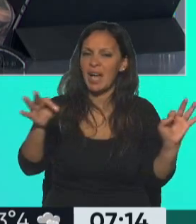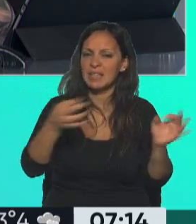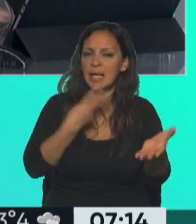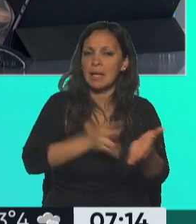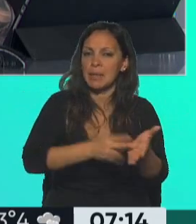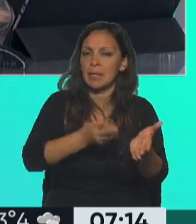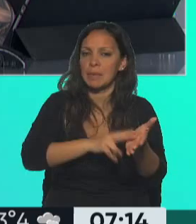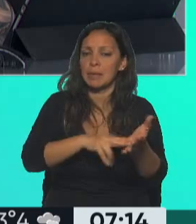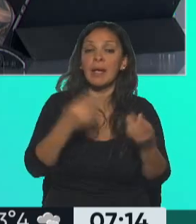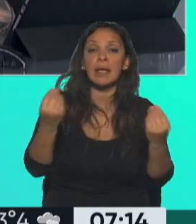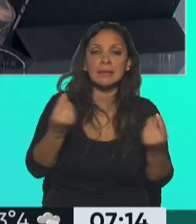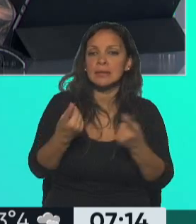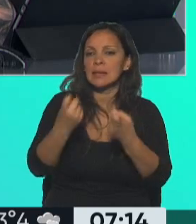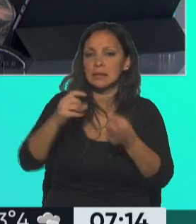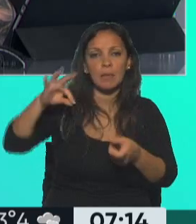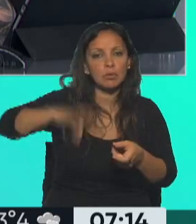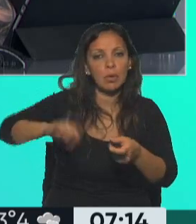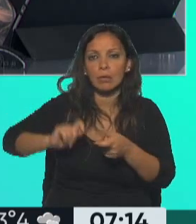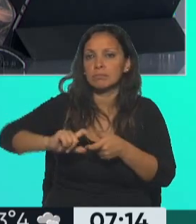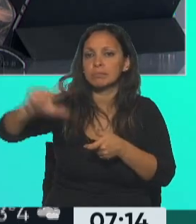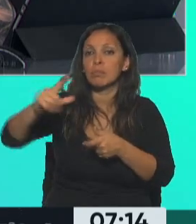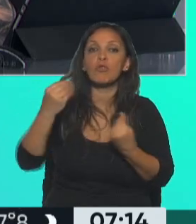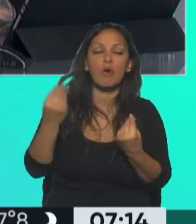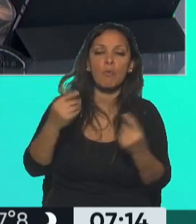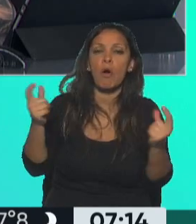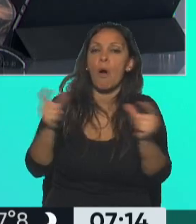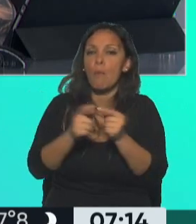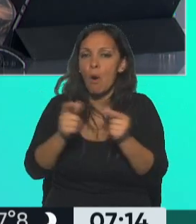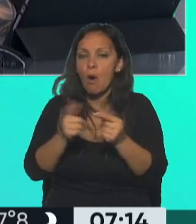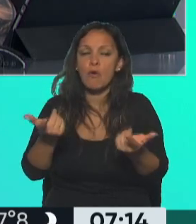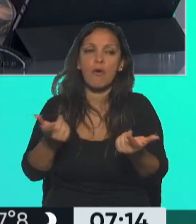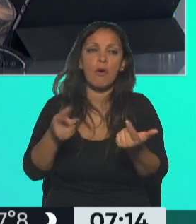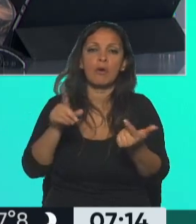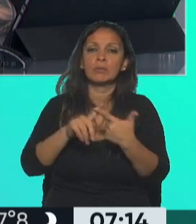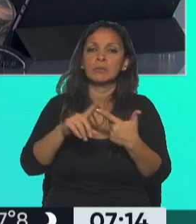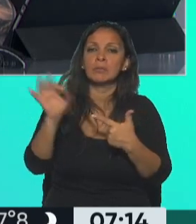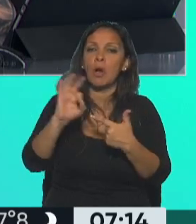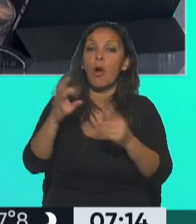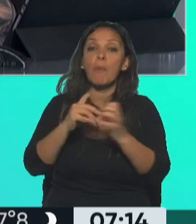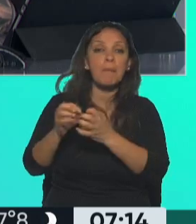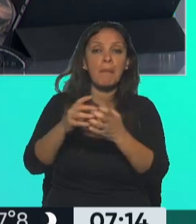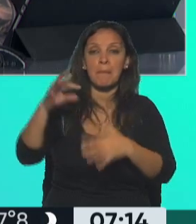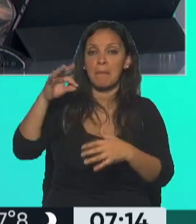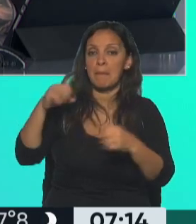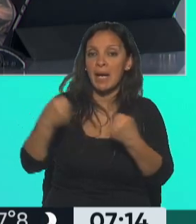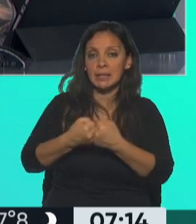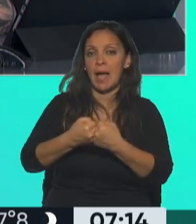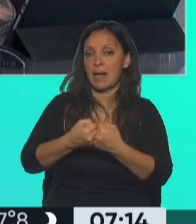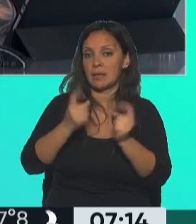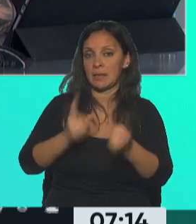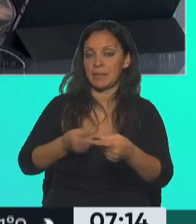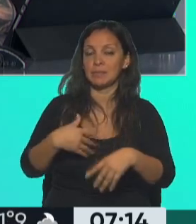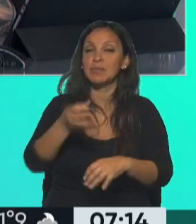hay que recomponer salario a través de un bono, si es que hay consenso, a través de las paritarias. Sabemos que la